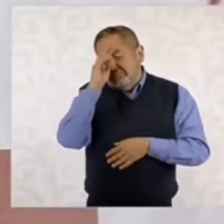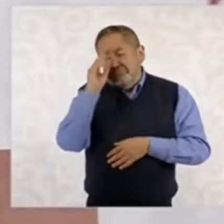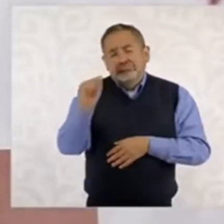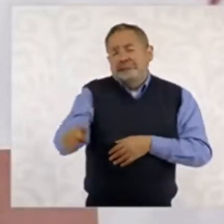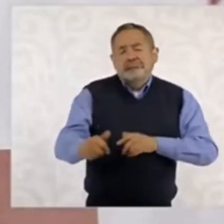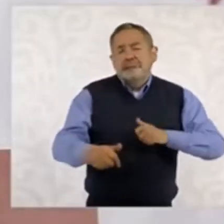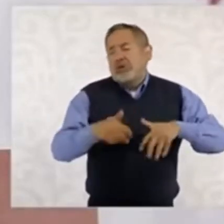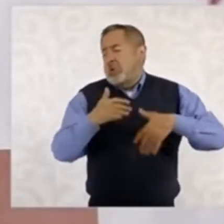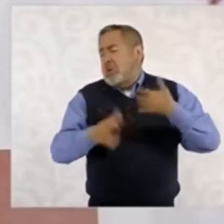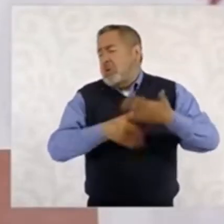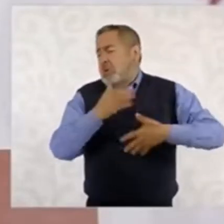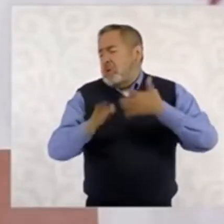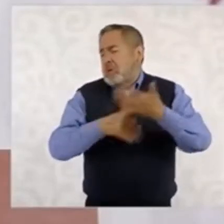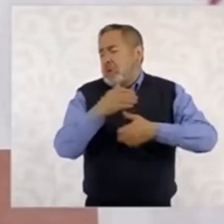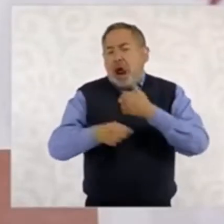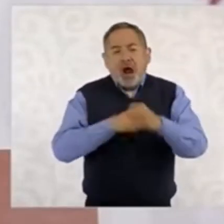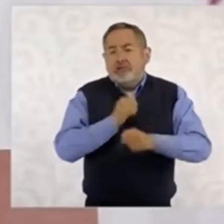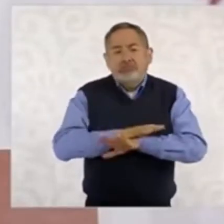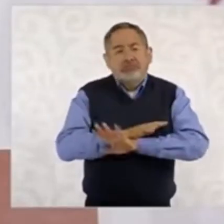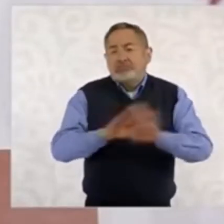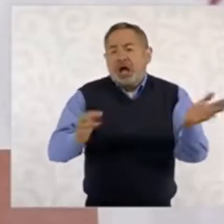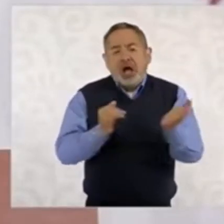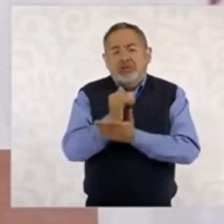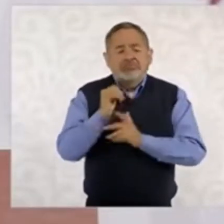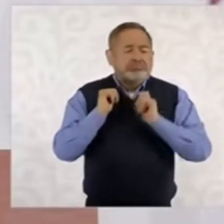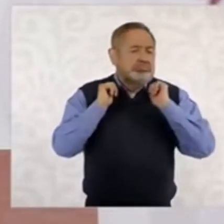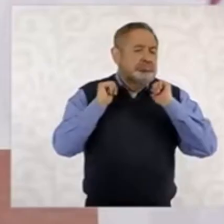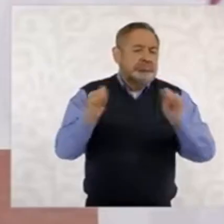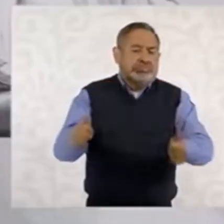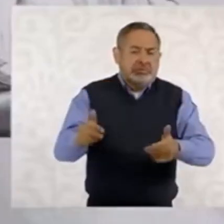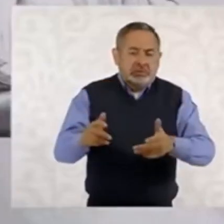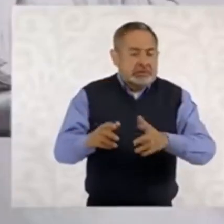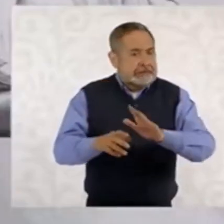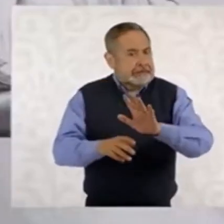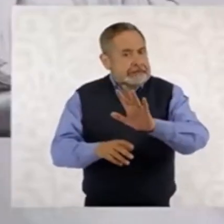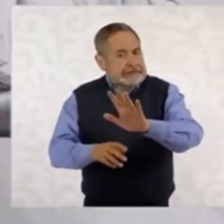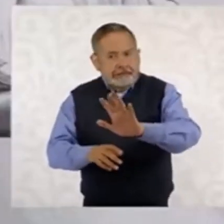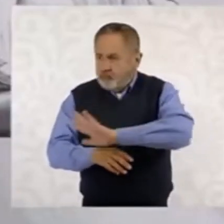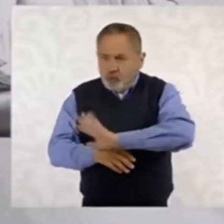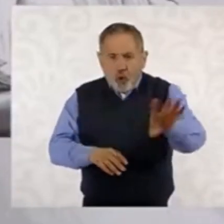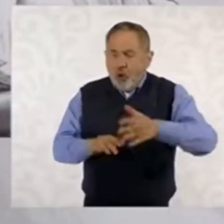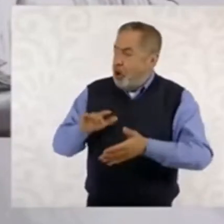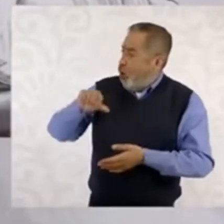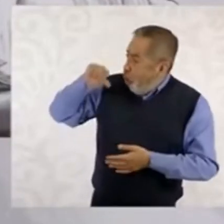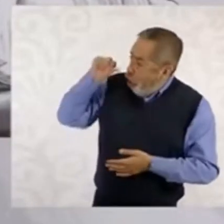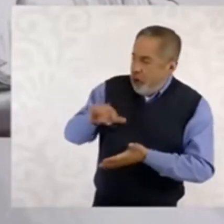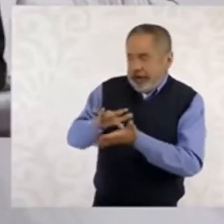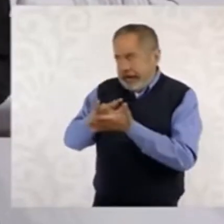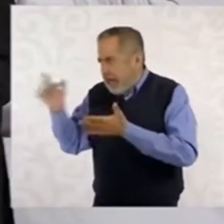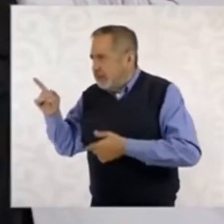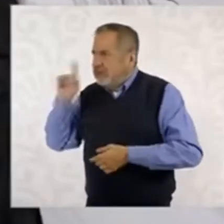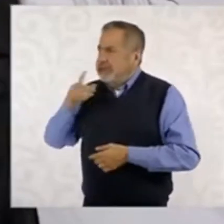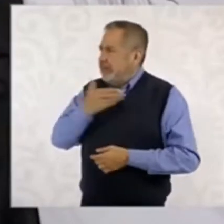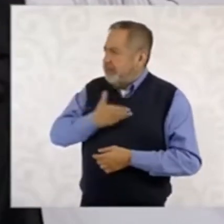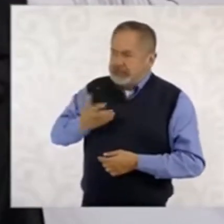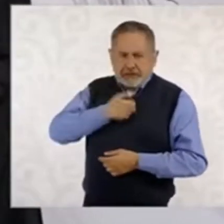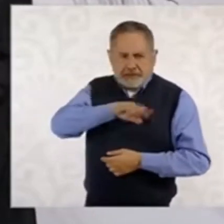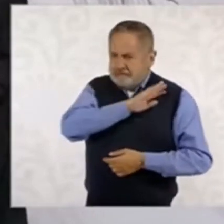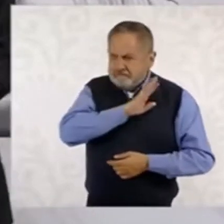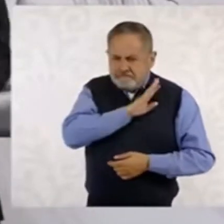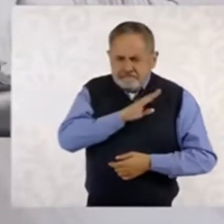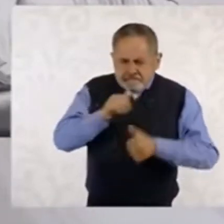suerte y destinados a morir por inanición. Hoy, gracias a usted, ese pasado